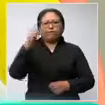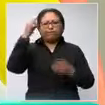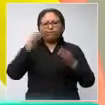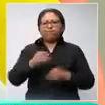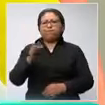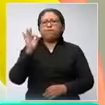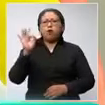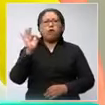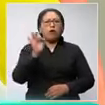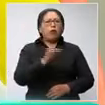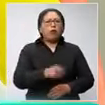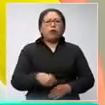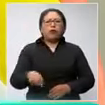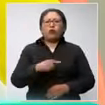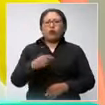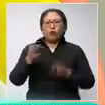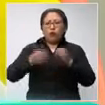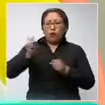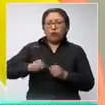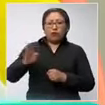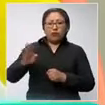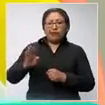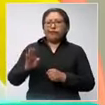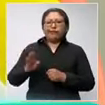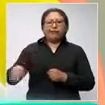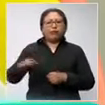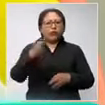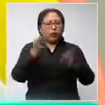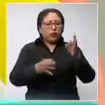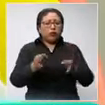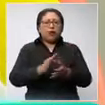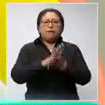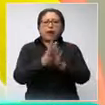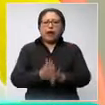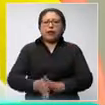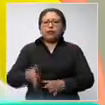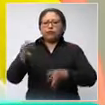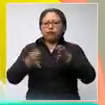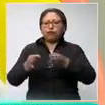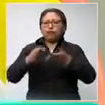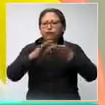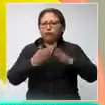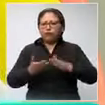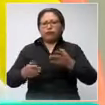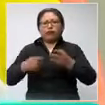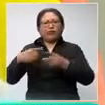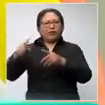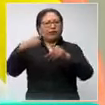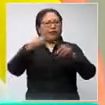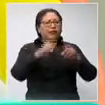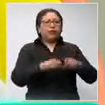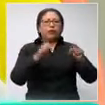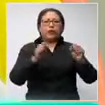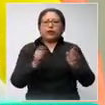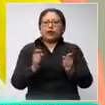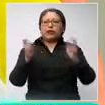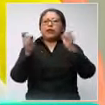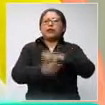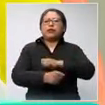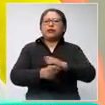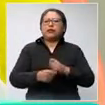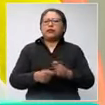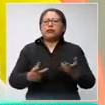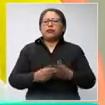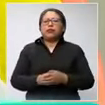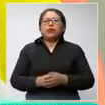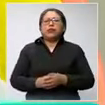necesitan más bien es fortalecer la justicia de paz, la vecinal, la justicia comunitaria u otras modalidades. Esta es una reforma que se tiene que dar